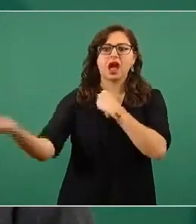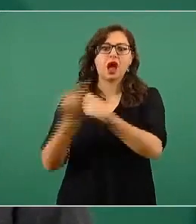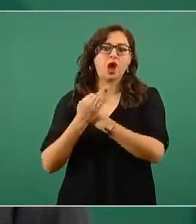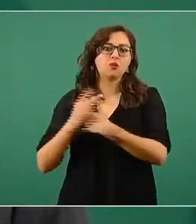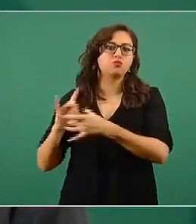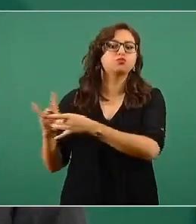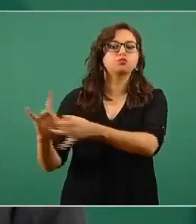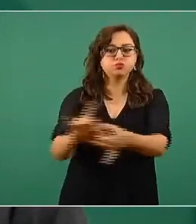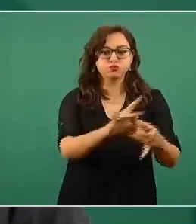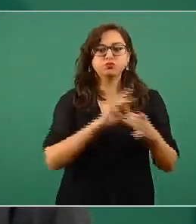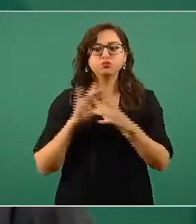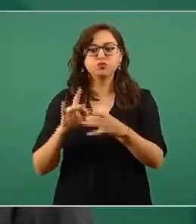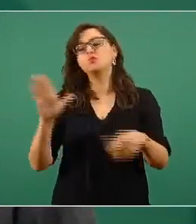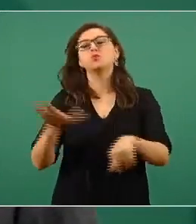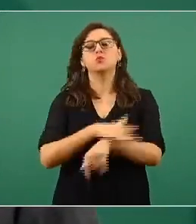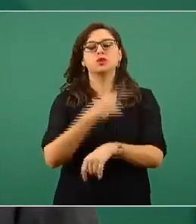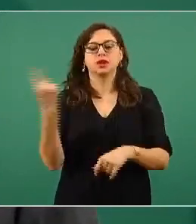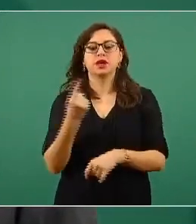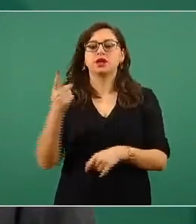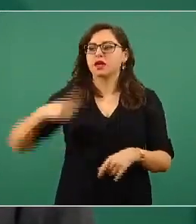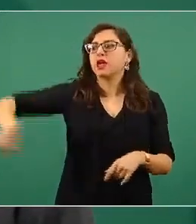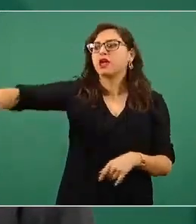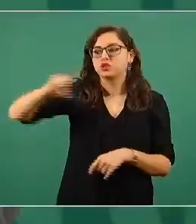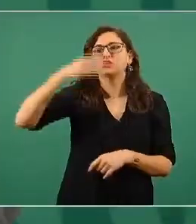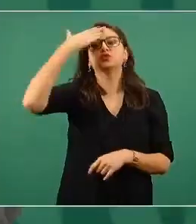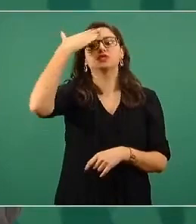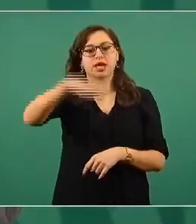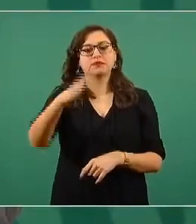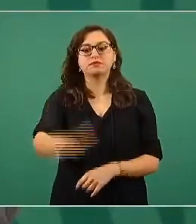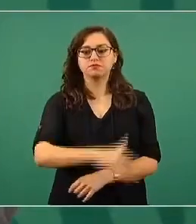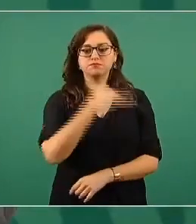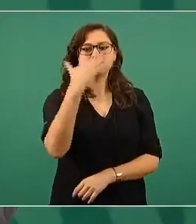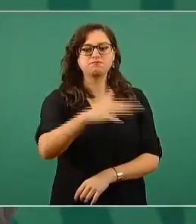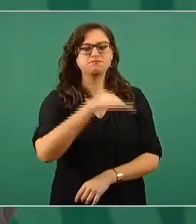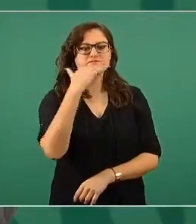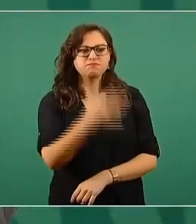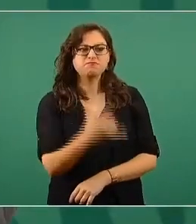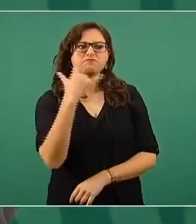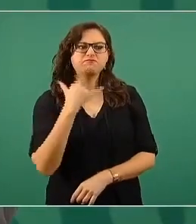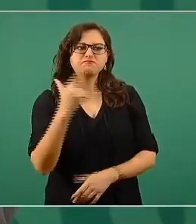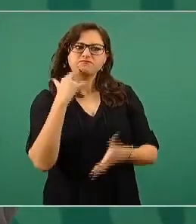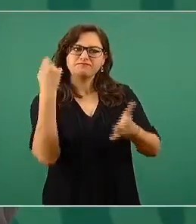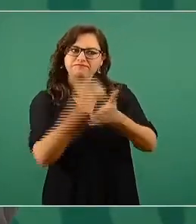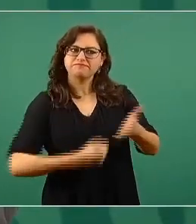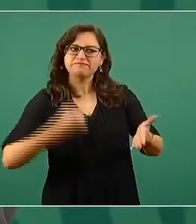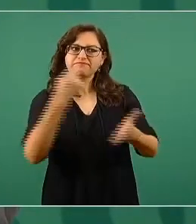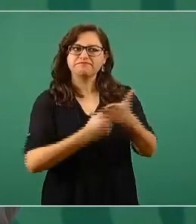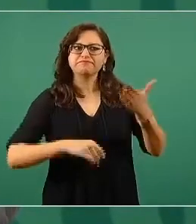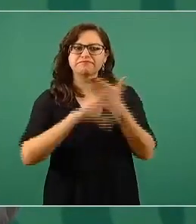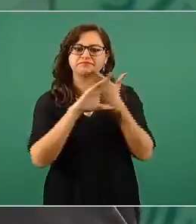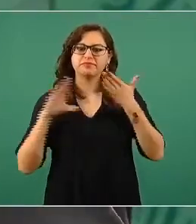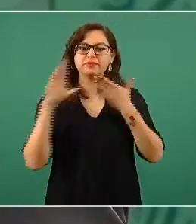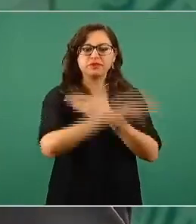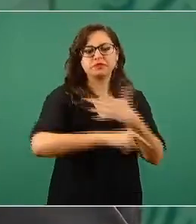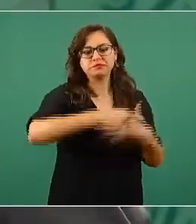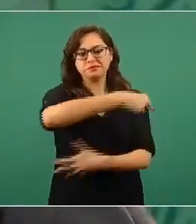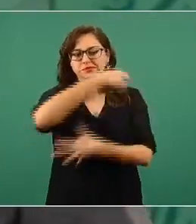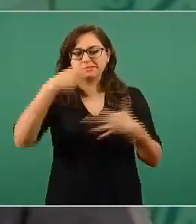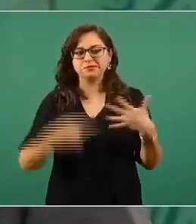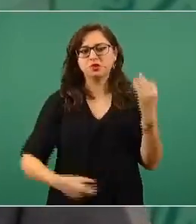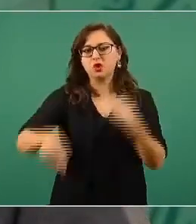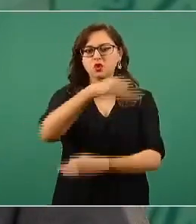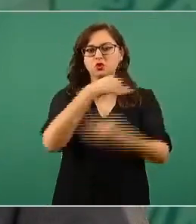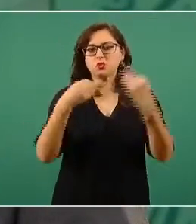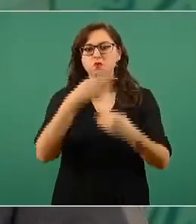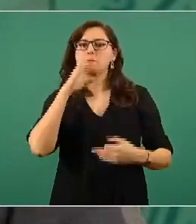porque hay que combatir la corrupción, hay que acabar con todas estas prácticas, y así